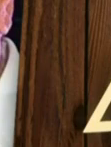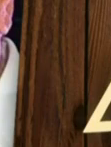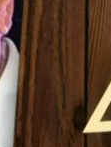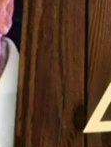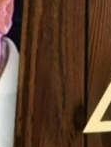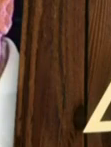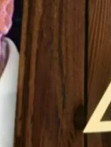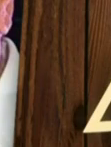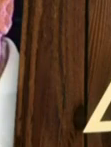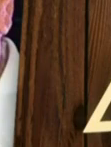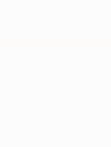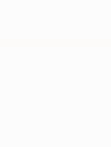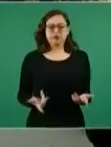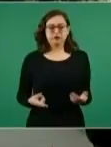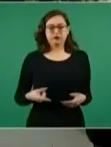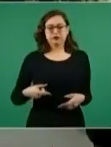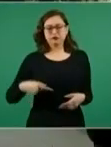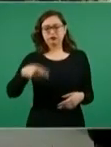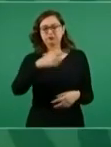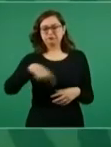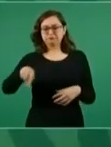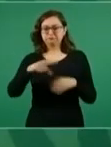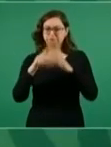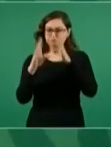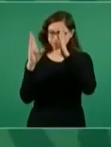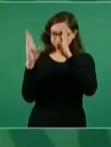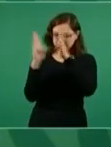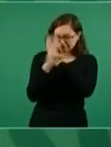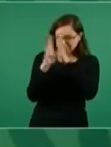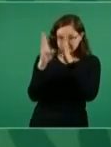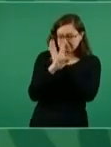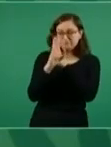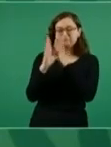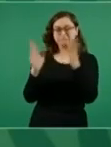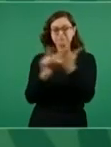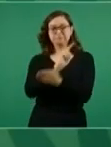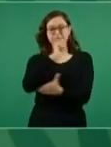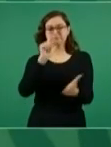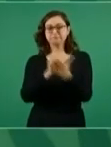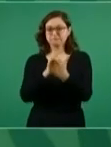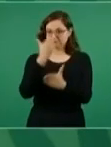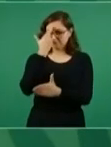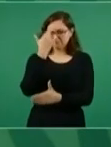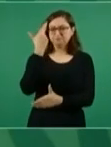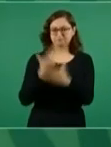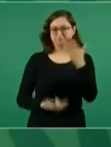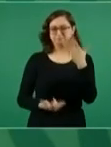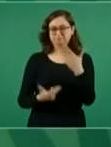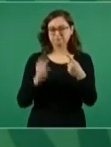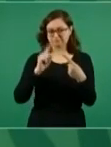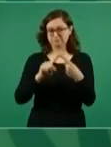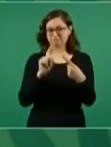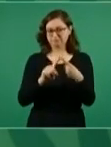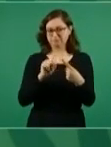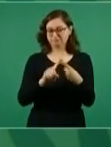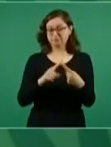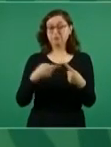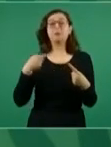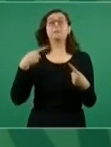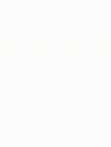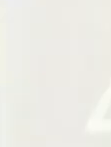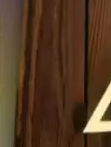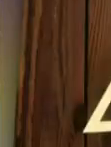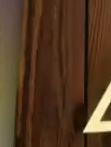todavía no está comprobado. Que haya crepúsculos arrebolados, ¿o qué dijiste? Crepúsculos arrebolados en Nayarit. Creo que todavía no hay. Eso todavía no se sabe,